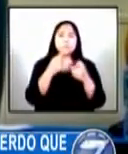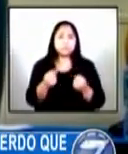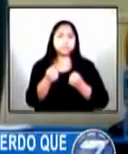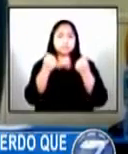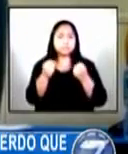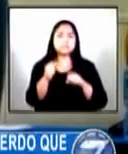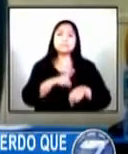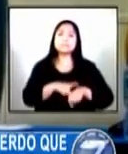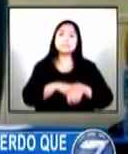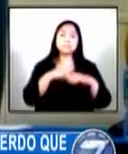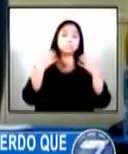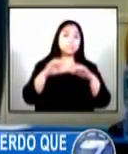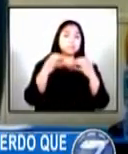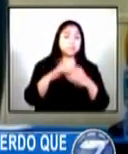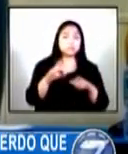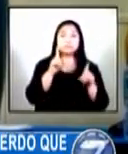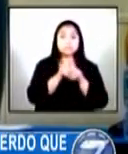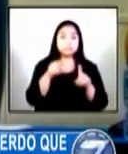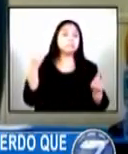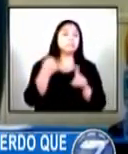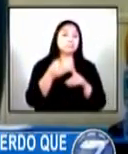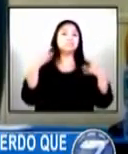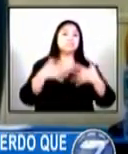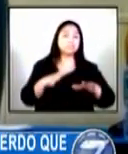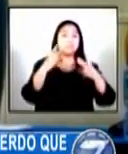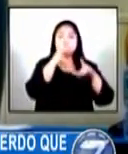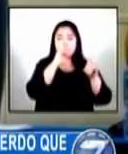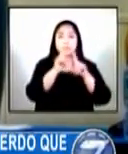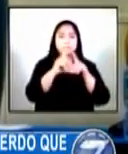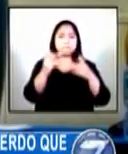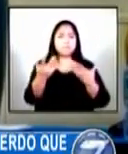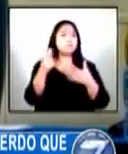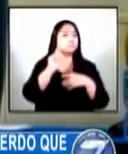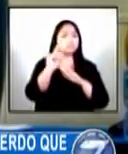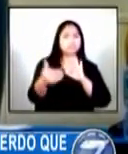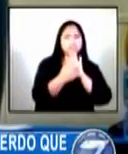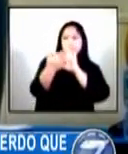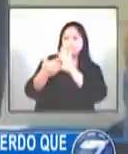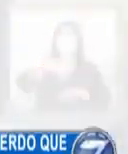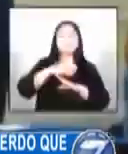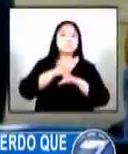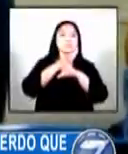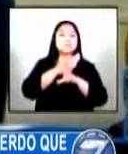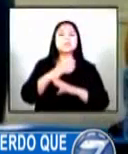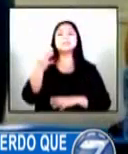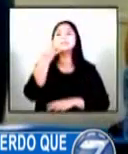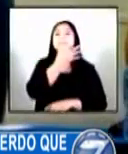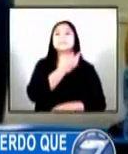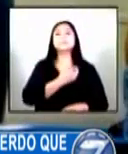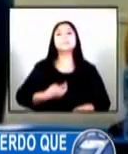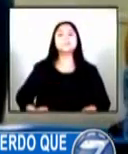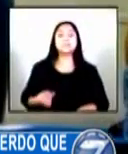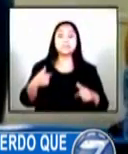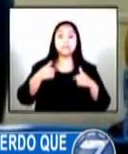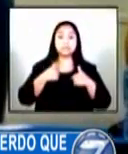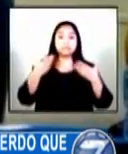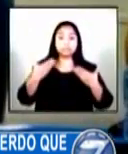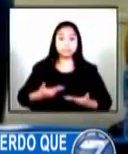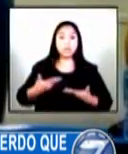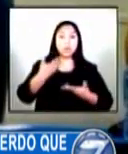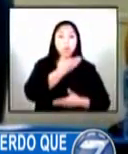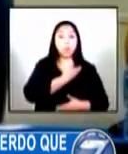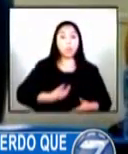y desastres naturales, sin menoscabar la soberanía de los países signatarios. En lo que respecta a la